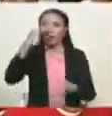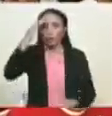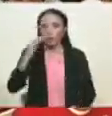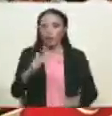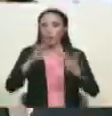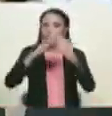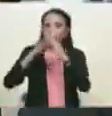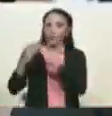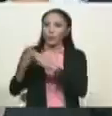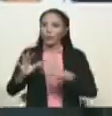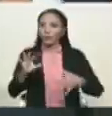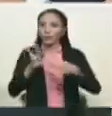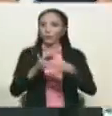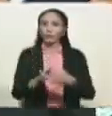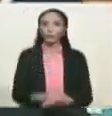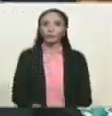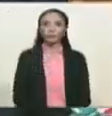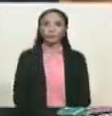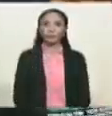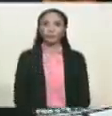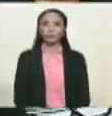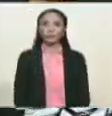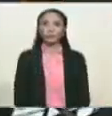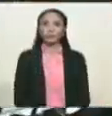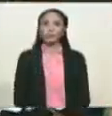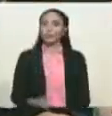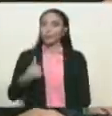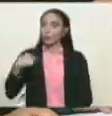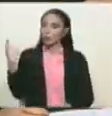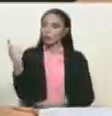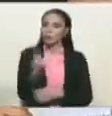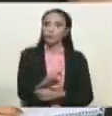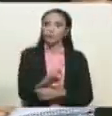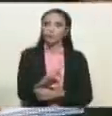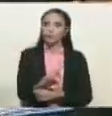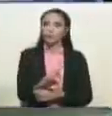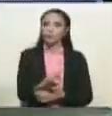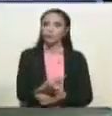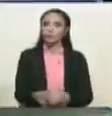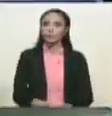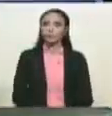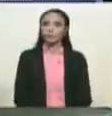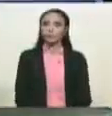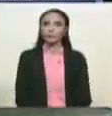recuperación empresarial. Así lo ordeno de manera inmediata.